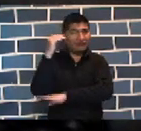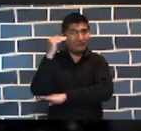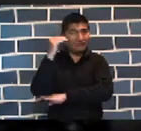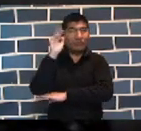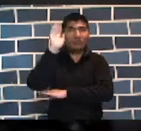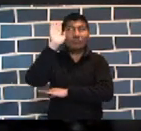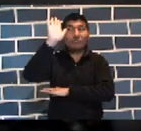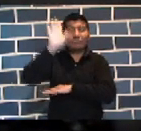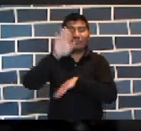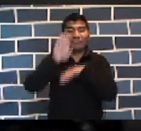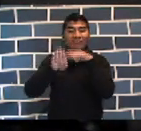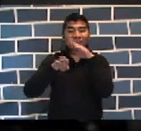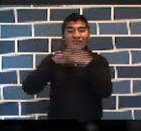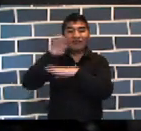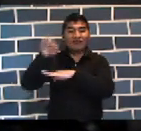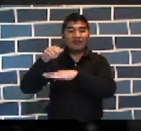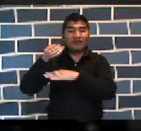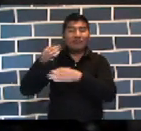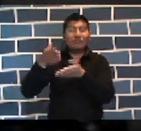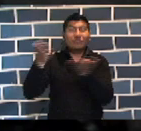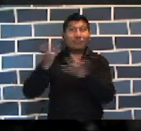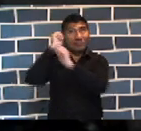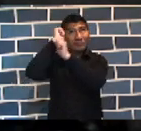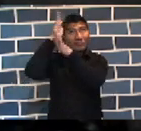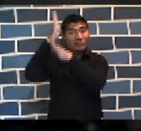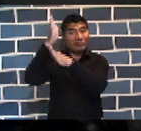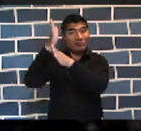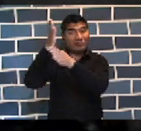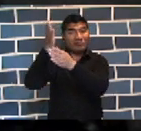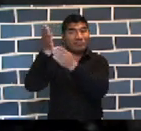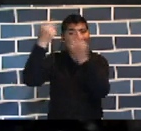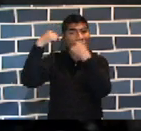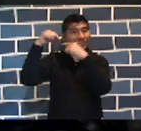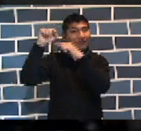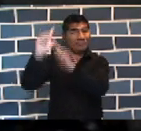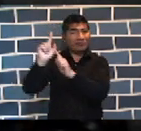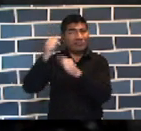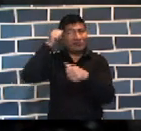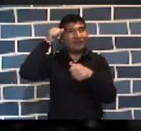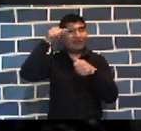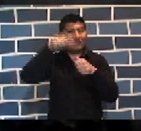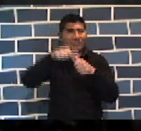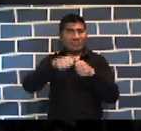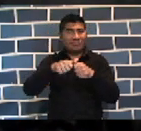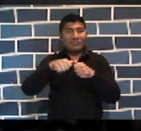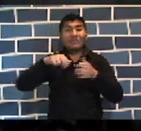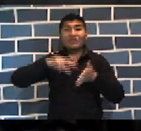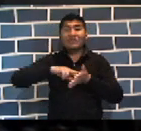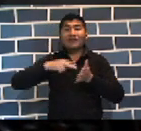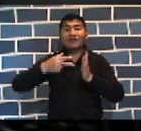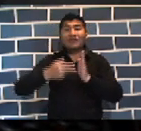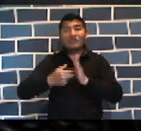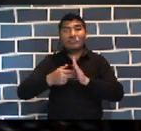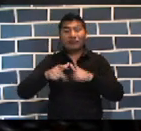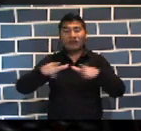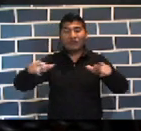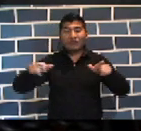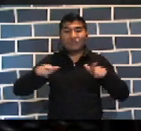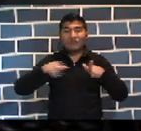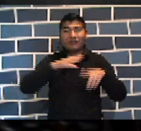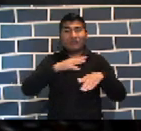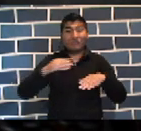Su paso al Padre, como bien recordamos, es la representación